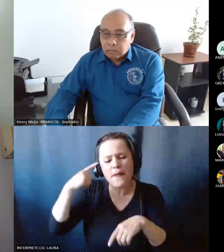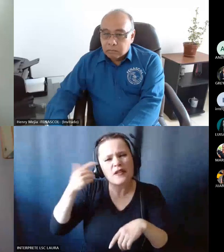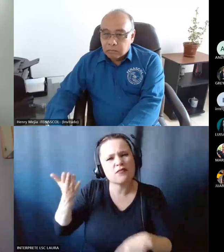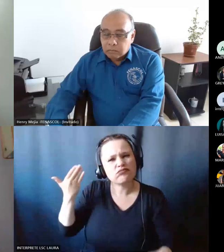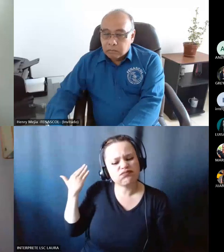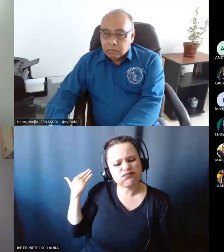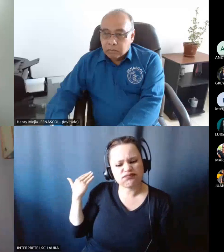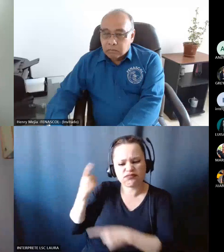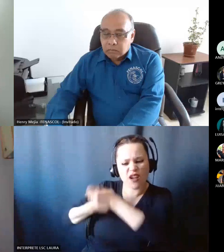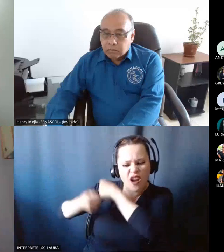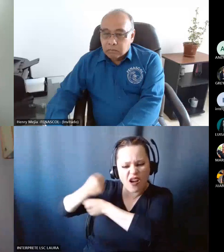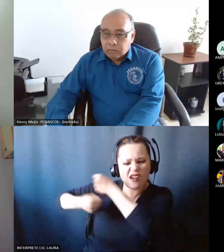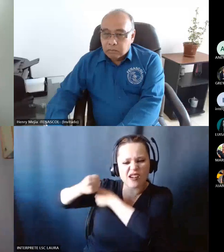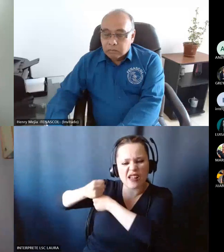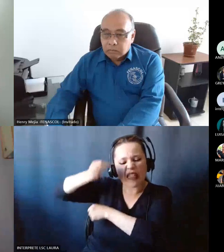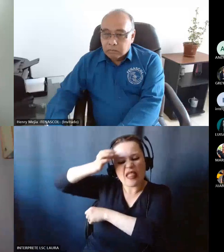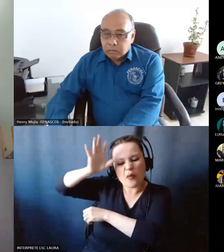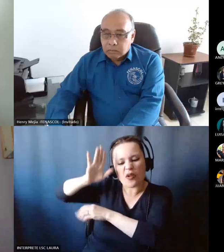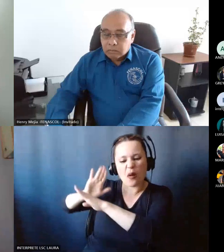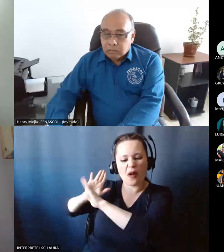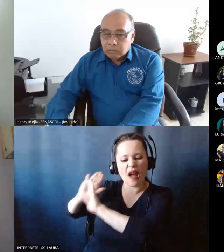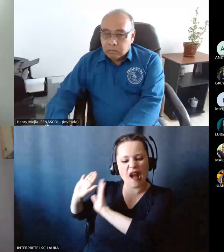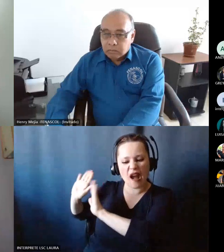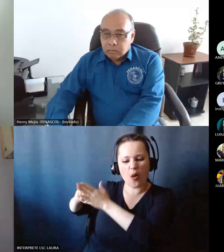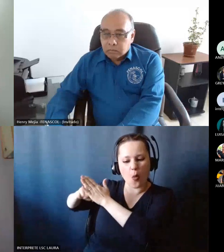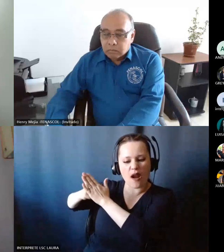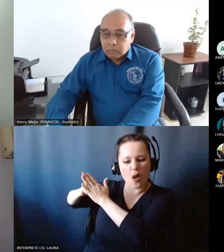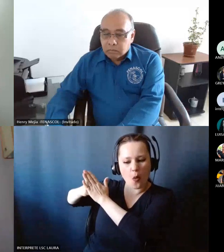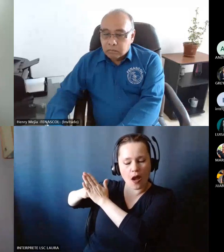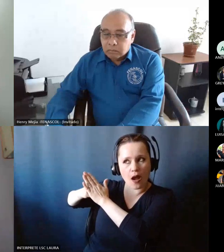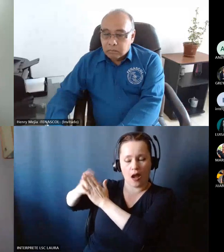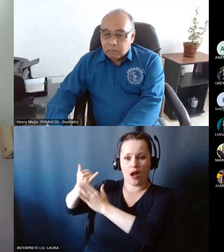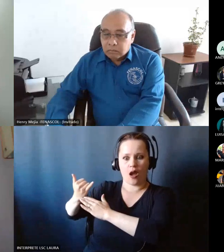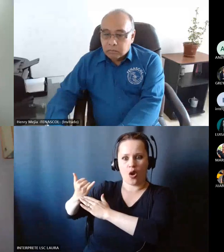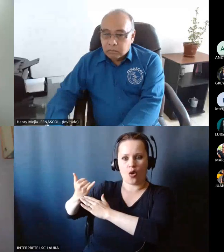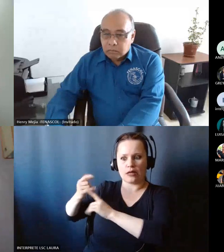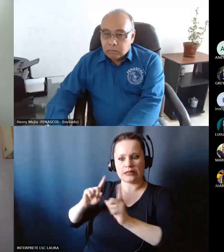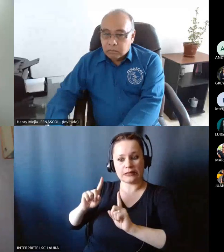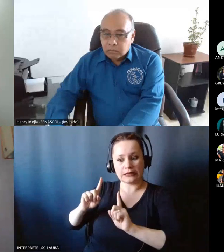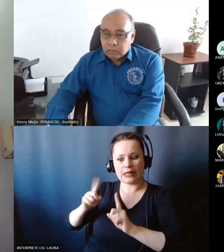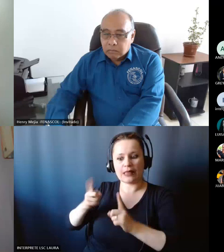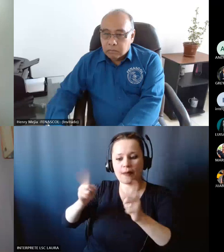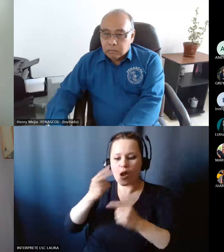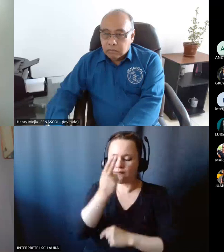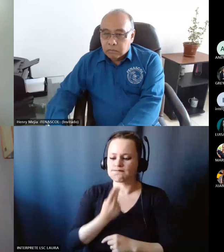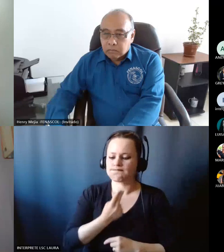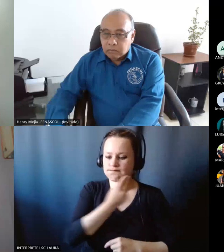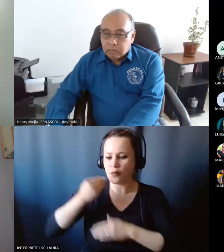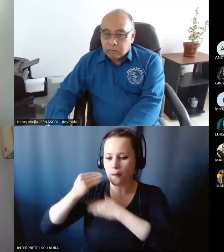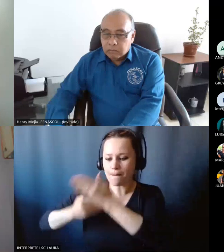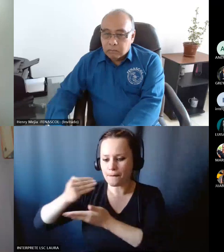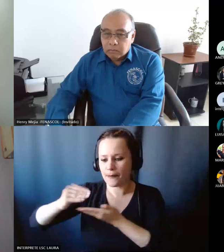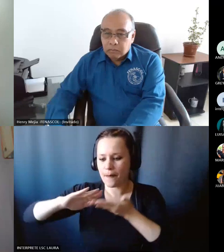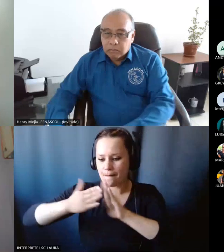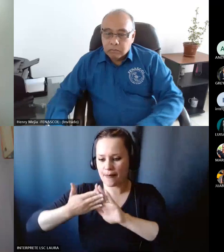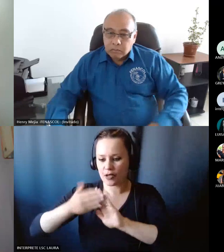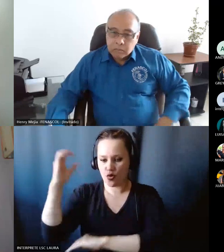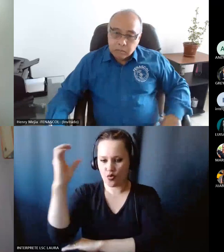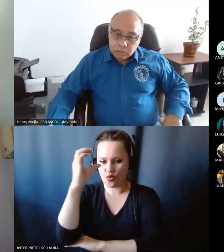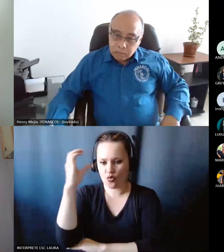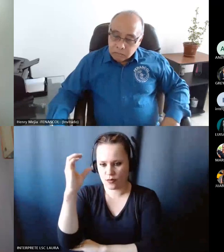años hemos de pronto pausado y es nuestro gran compromiso con el proceso de paz Colombia